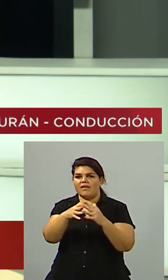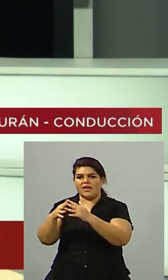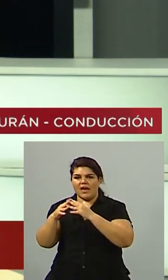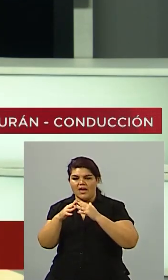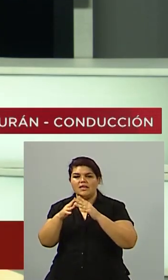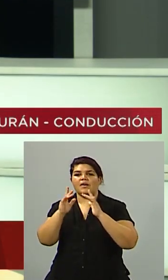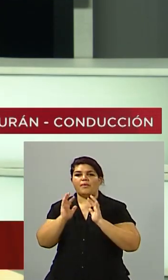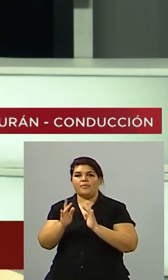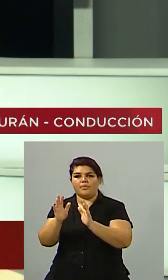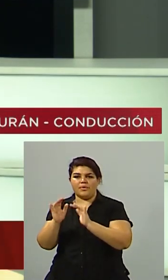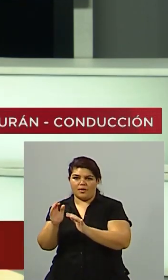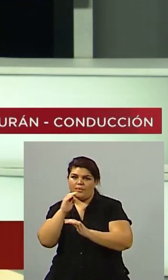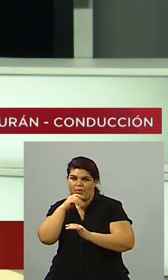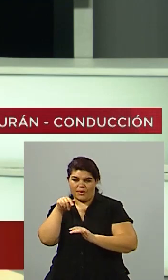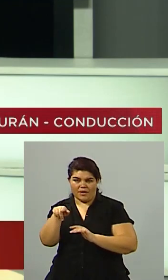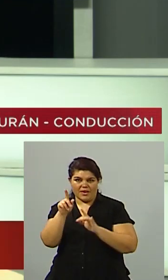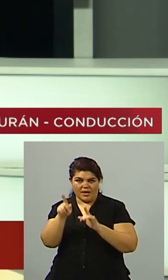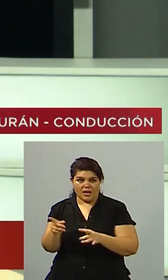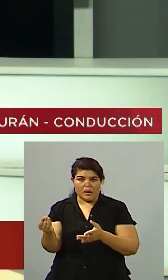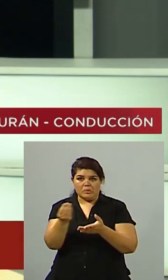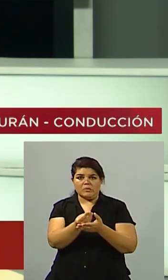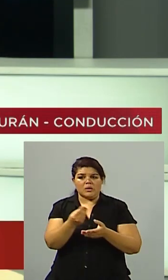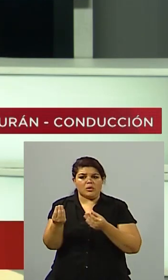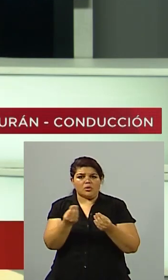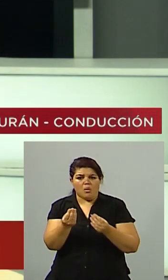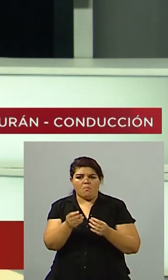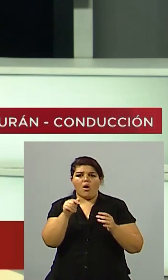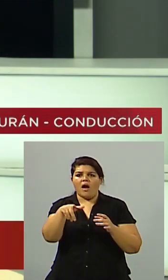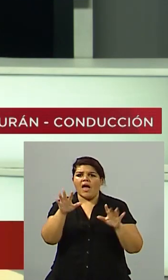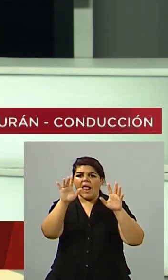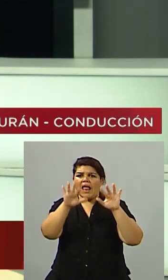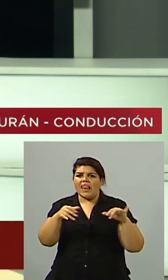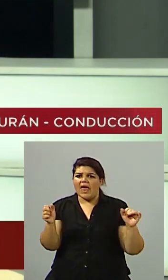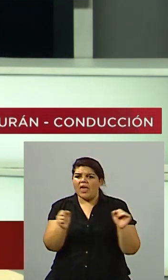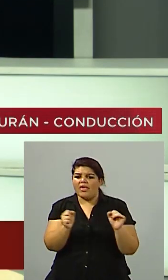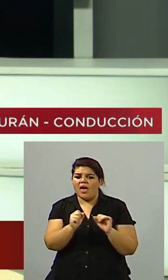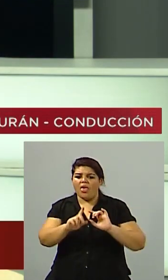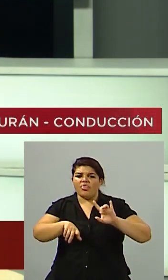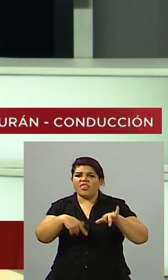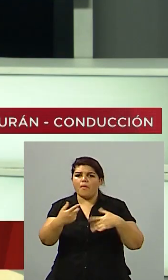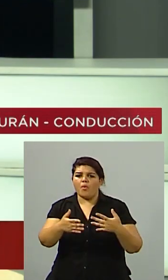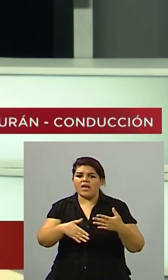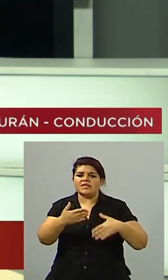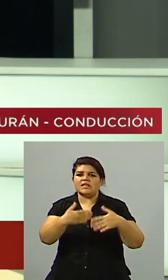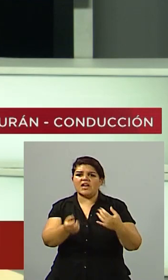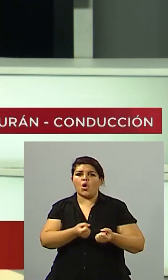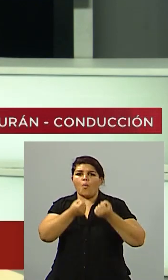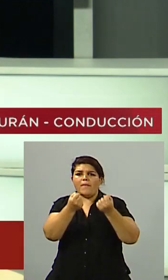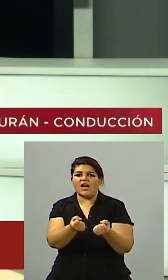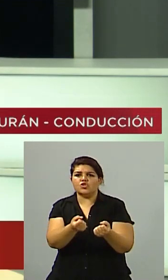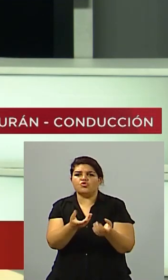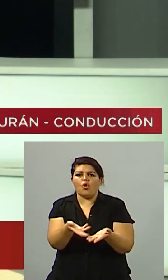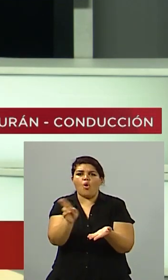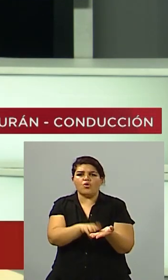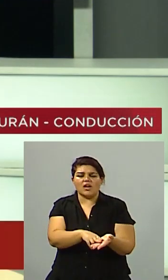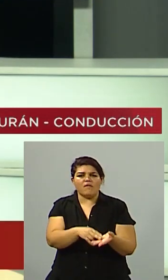todo, cómo es el proceso de recuperación, más allá incluso de lo que pueda llegar como una política pública, una ayuda por parte, en este caso,